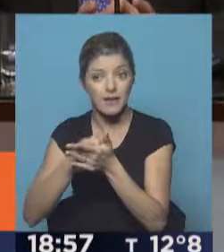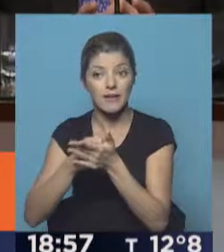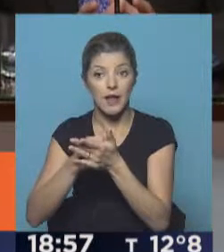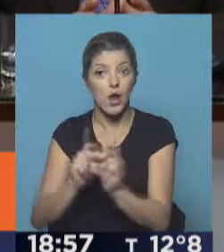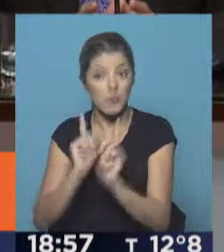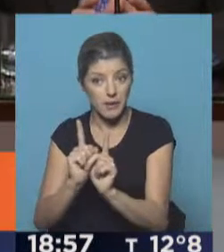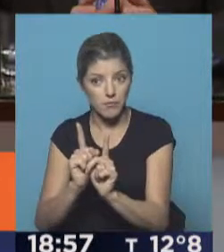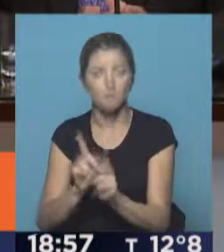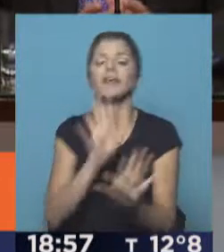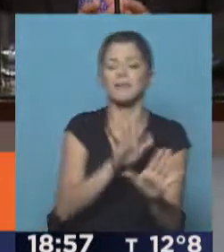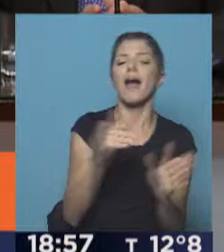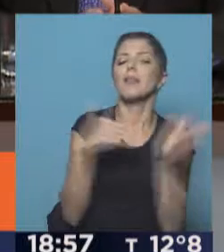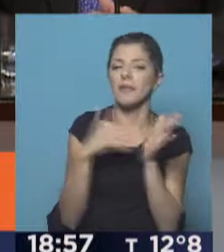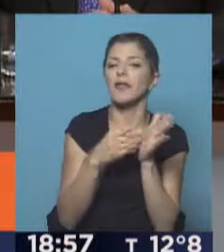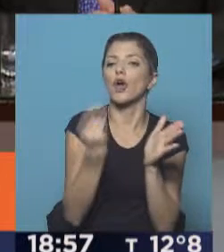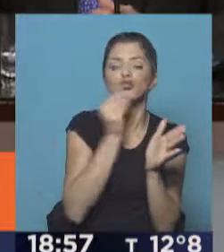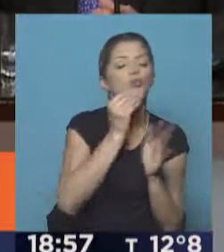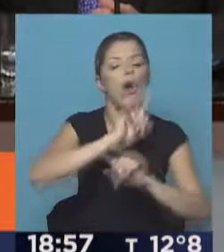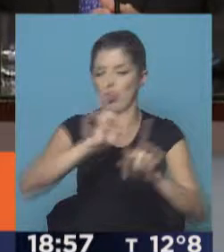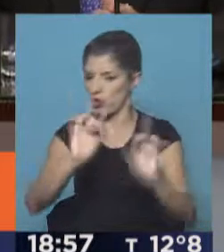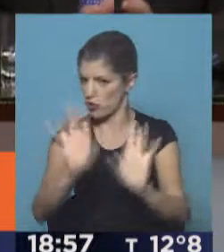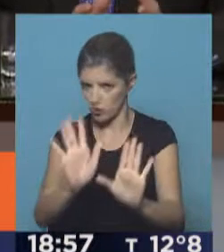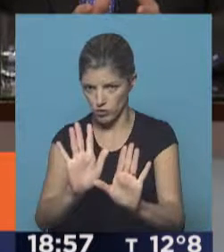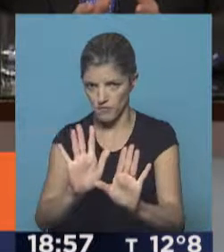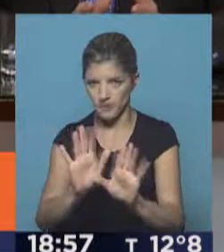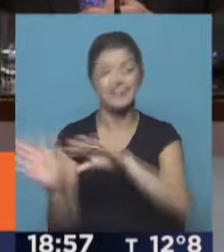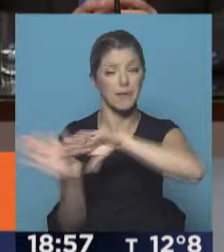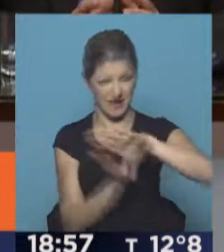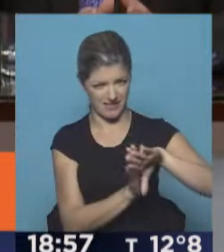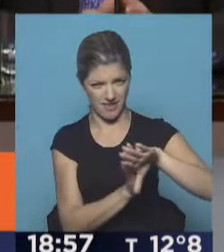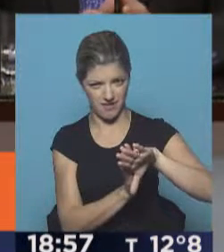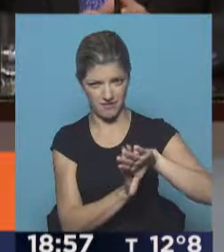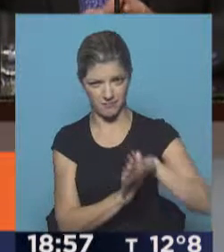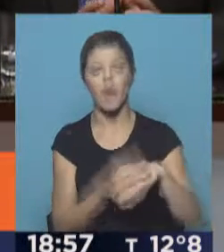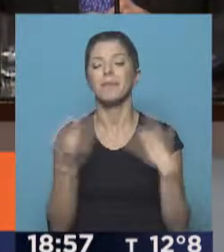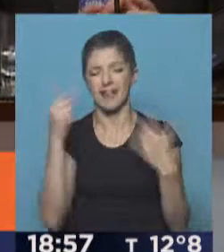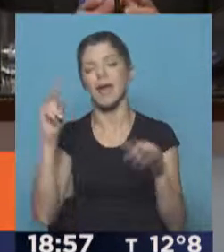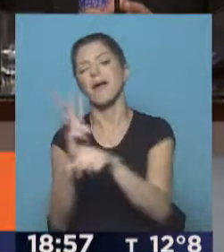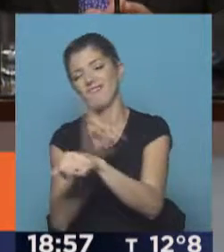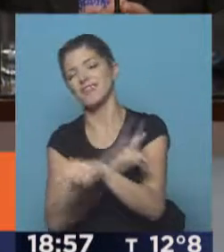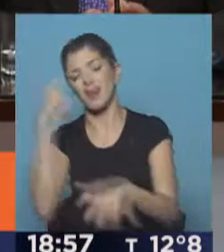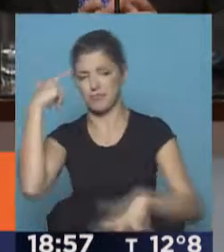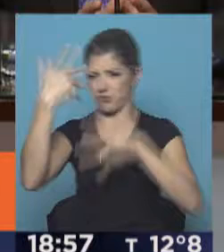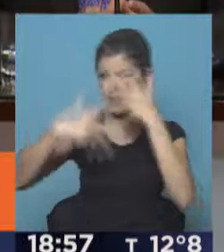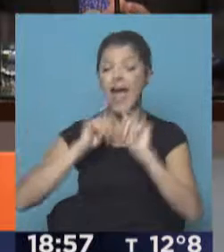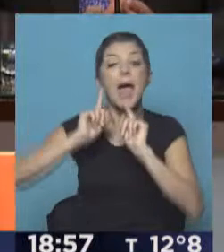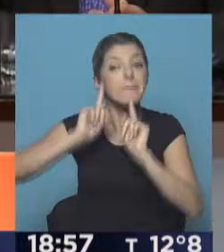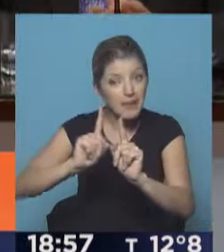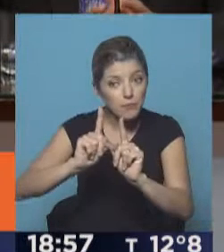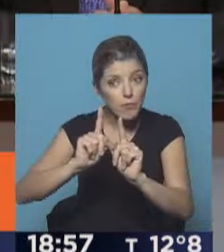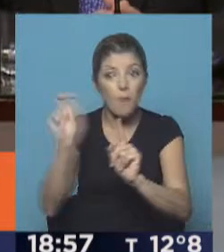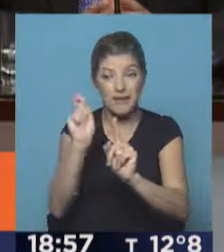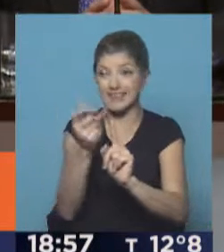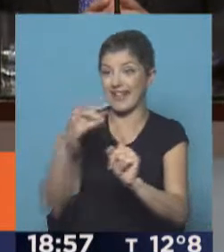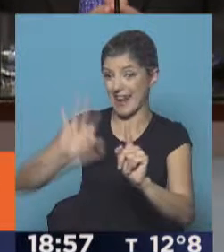ajustado por volumen, es decir, no es por el consumo de este año, porque para evitar confusión, va a ser exactamente el bimestre del